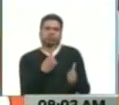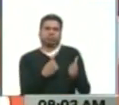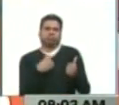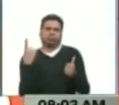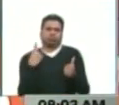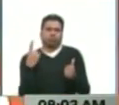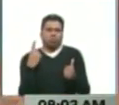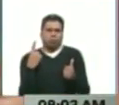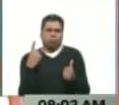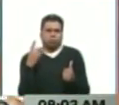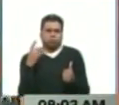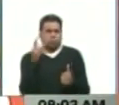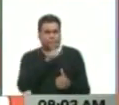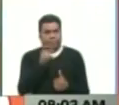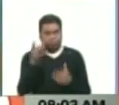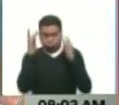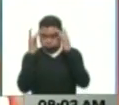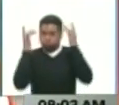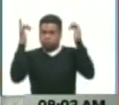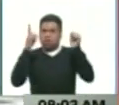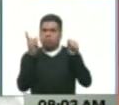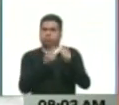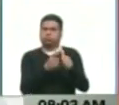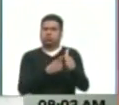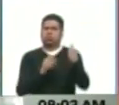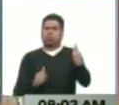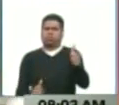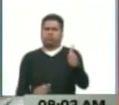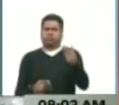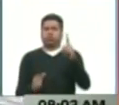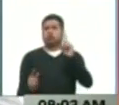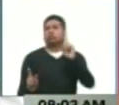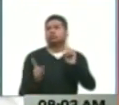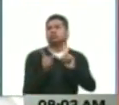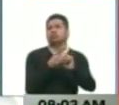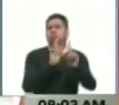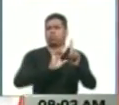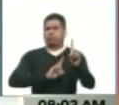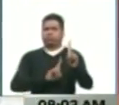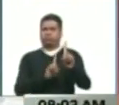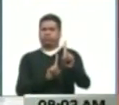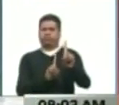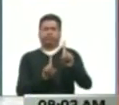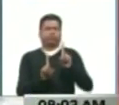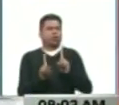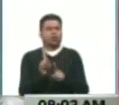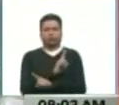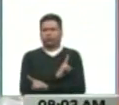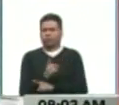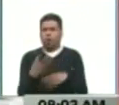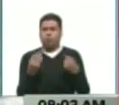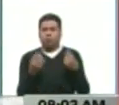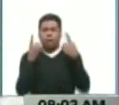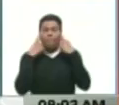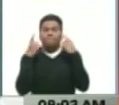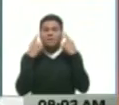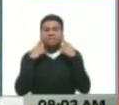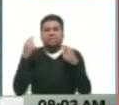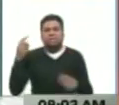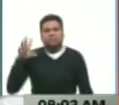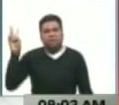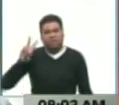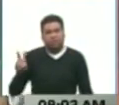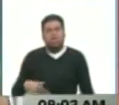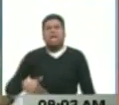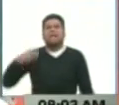que representan una dimensión de los distintos pueblos que nos visitaron importantes, que están pendientes de Venezuela, que saben lo que